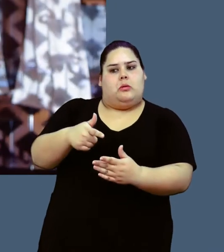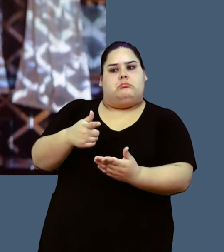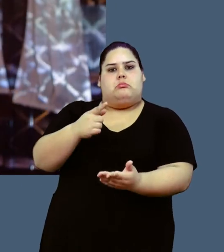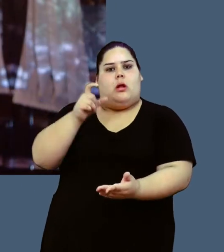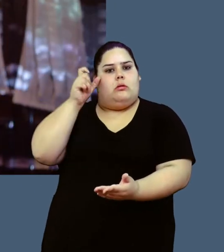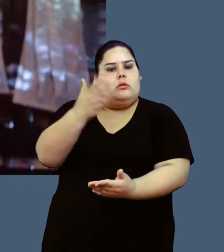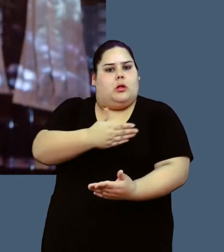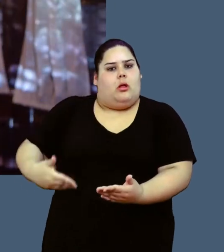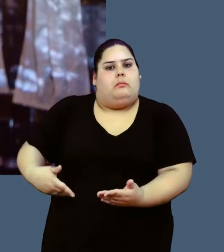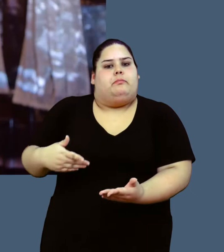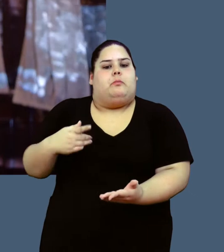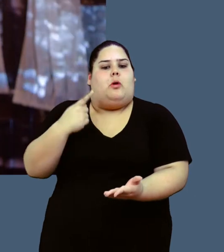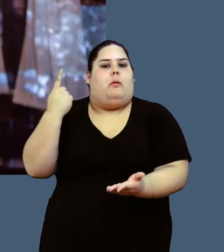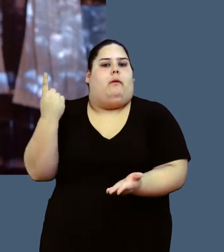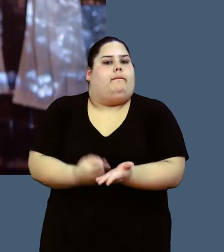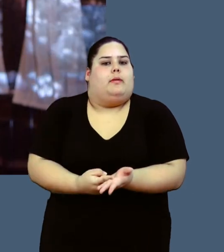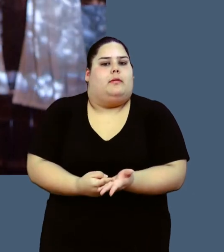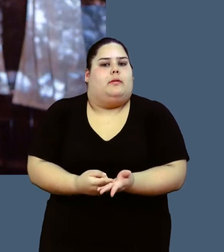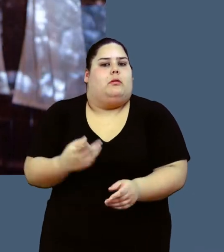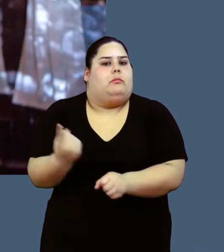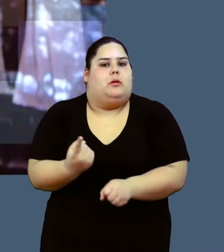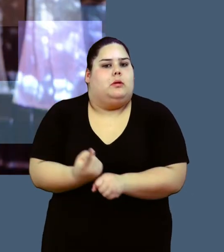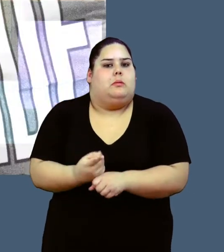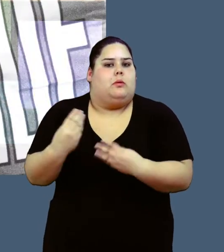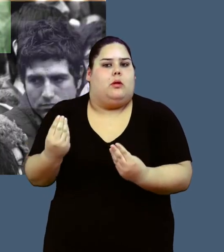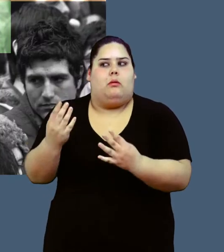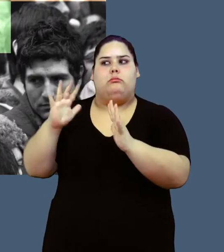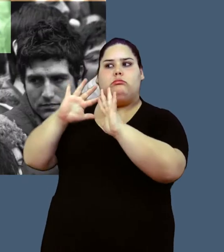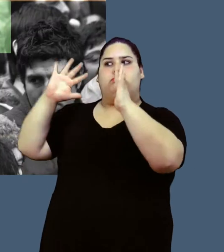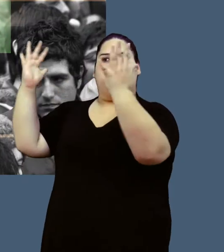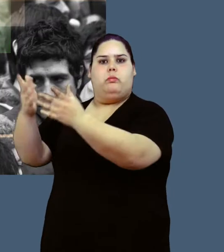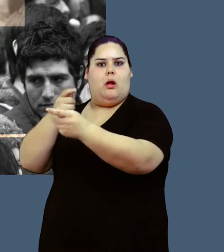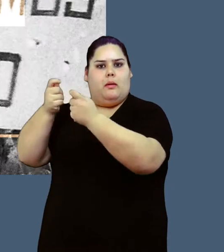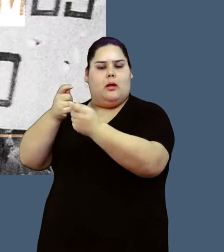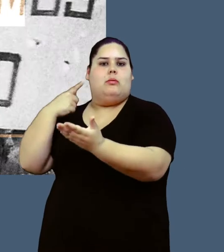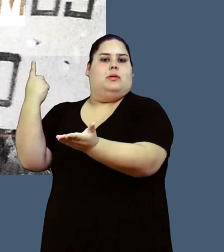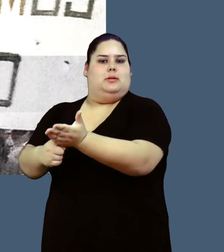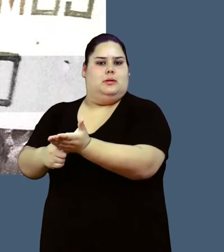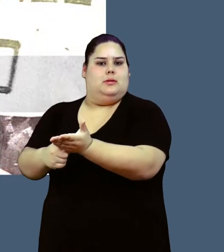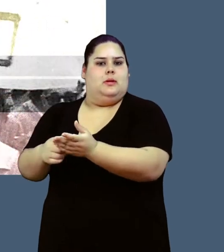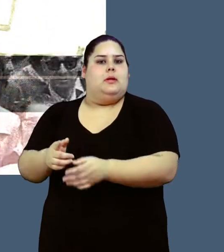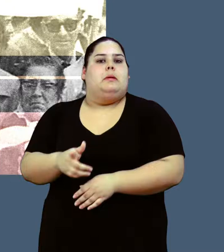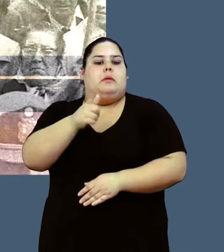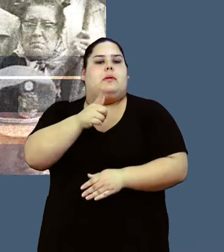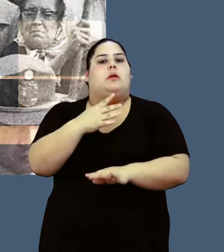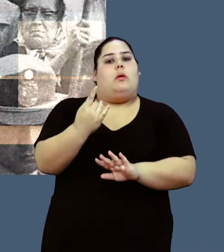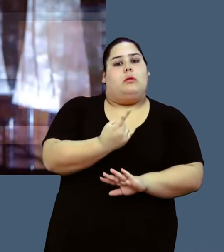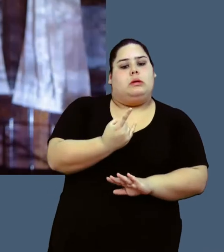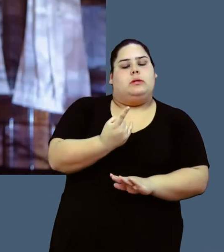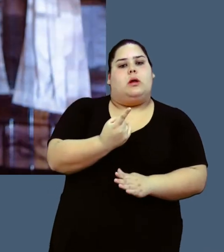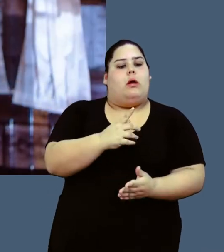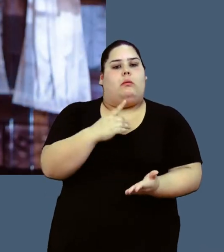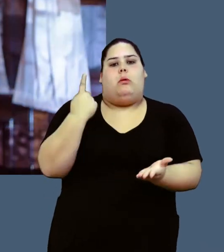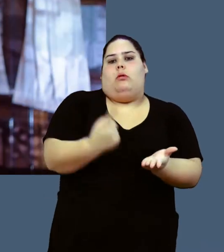ni el Estado tiene esa posibilidad, es el mercado el que marca la tendencia mundial y